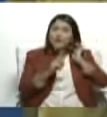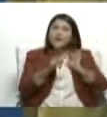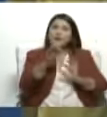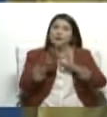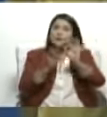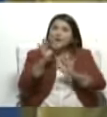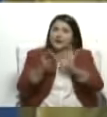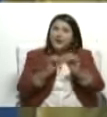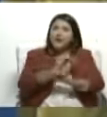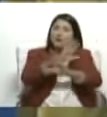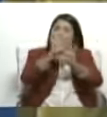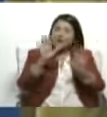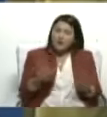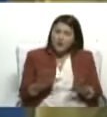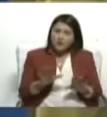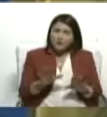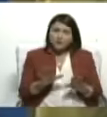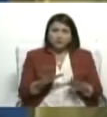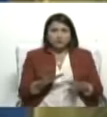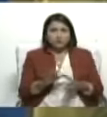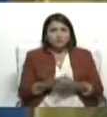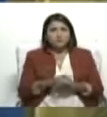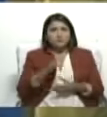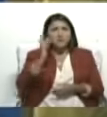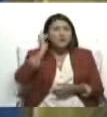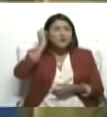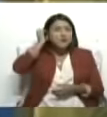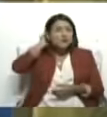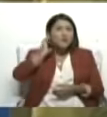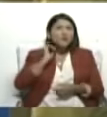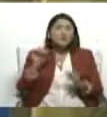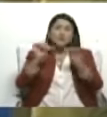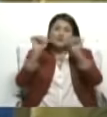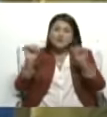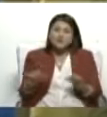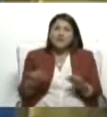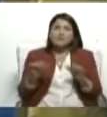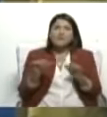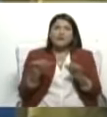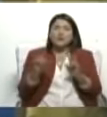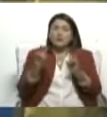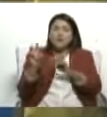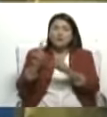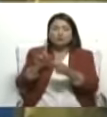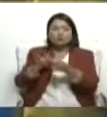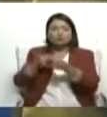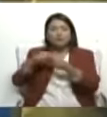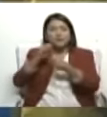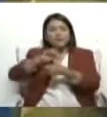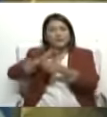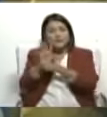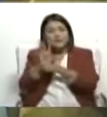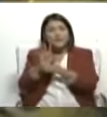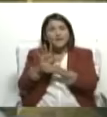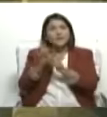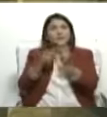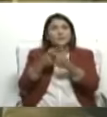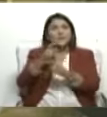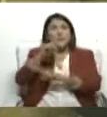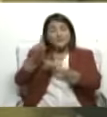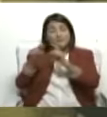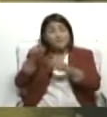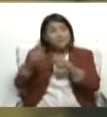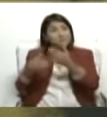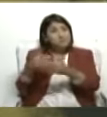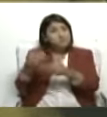la creación e implementación de un sistema alterno a la plataforma Global SWIFT. Le consulto cuál es el, si se ha avanzado